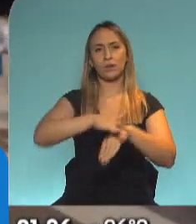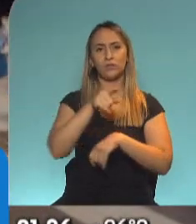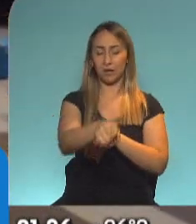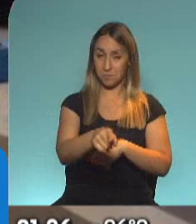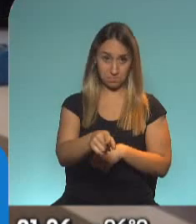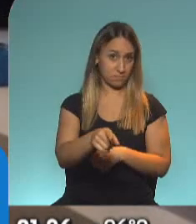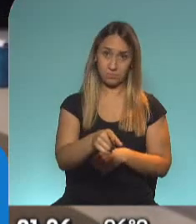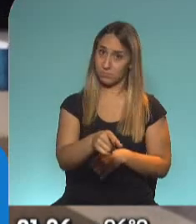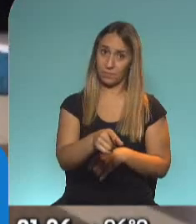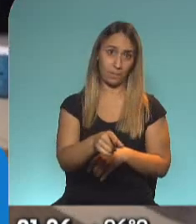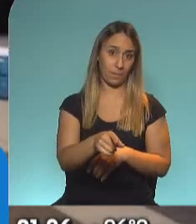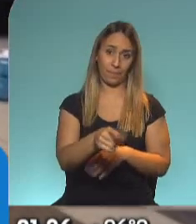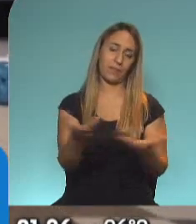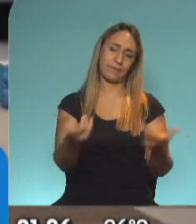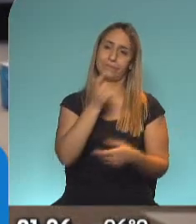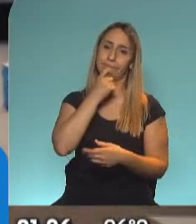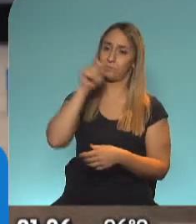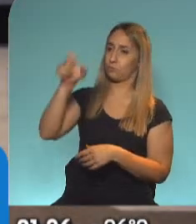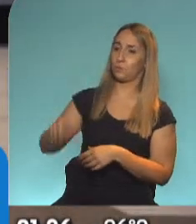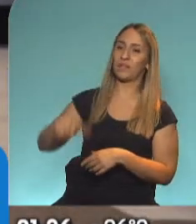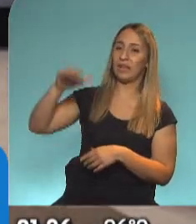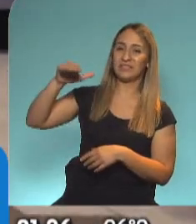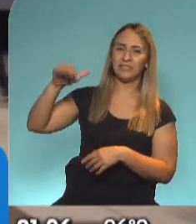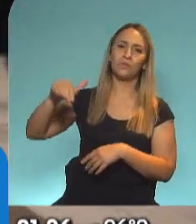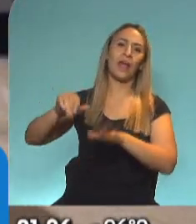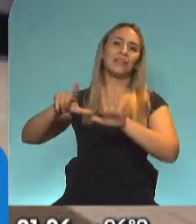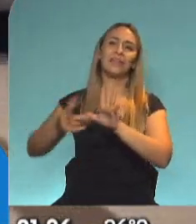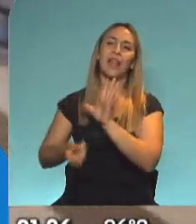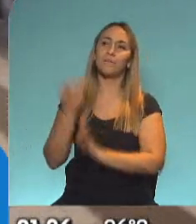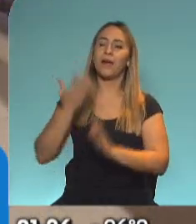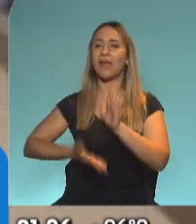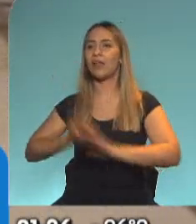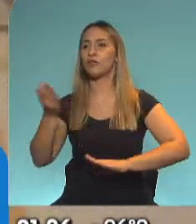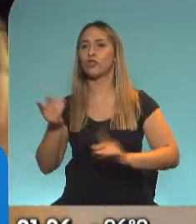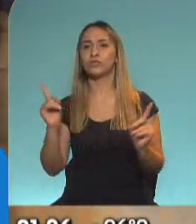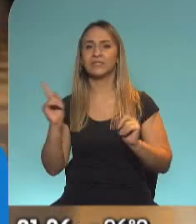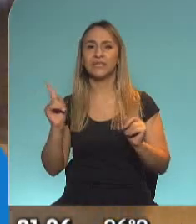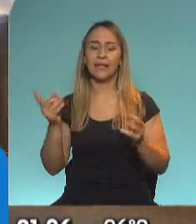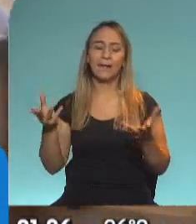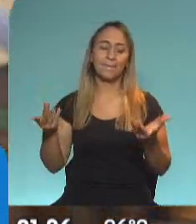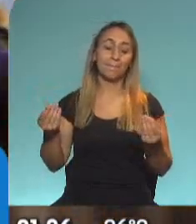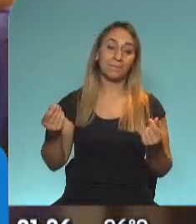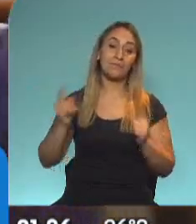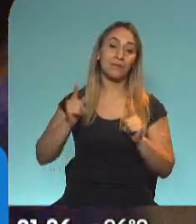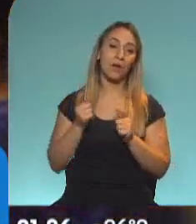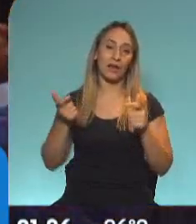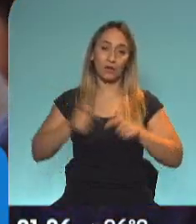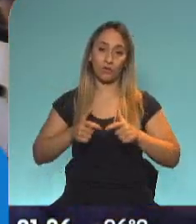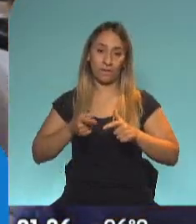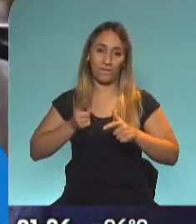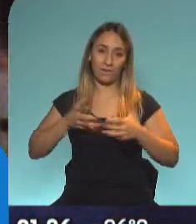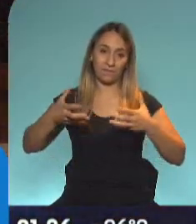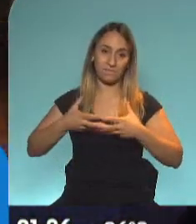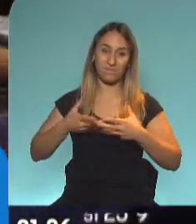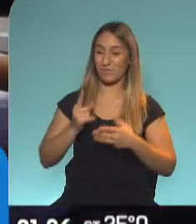van a poner a un chico por no salir a las 7 de la mañana de la reunión donde estaba, como